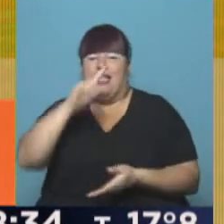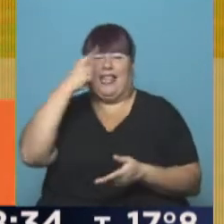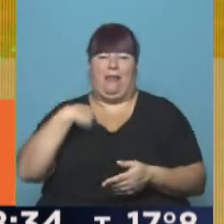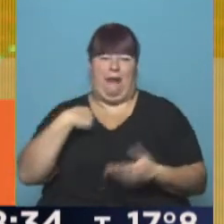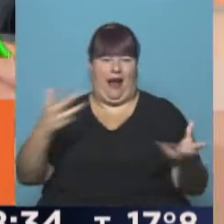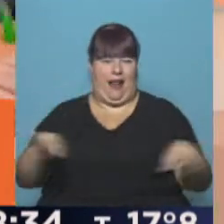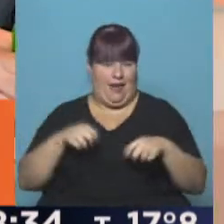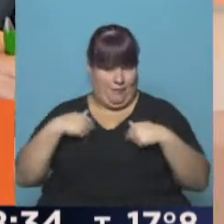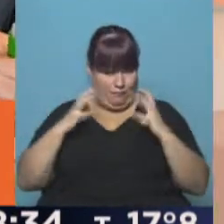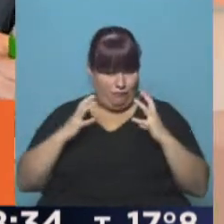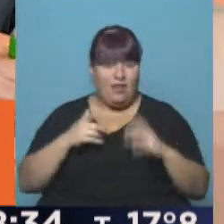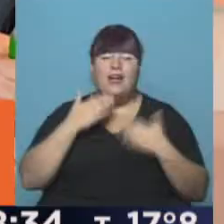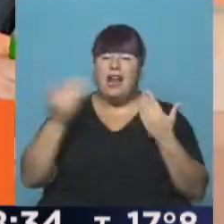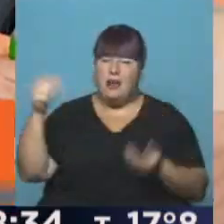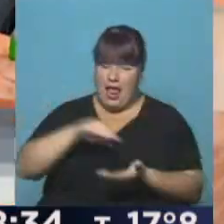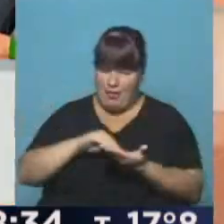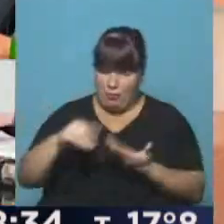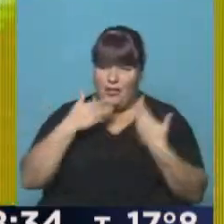interés personal gracias a dios'